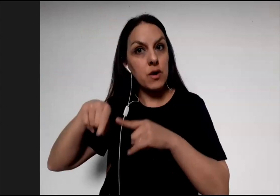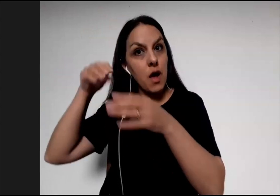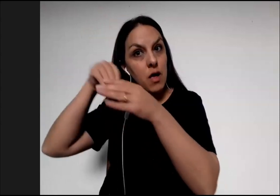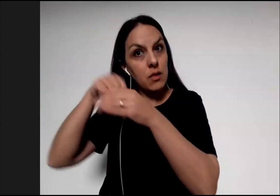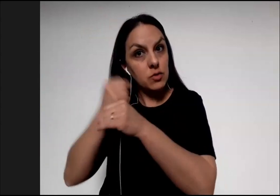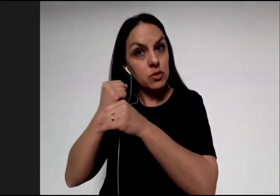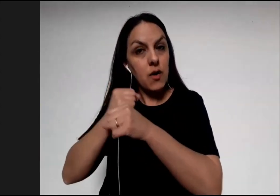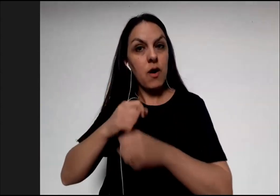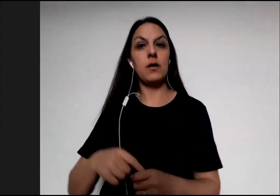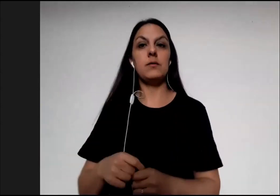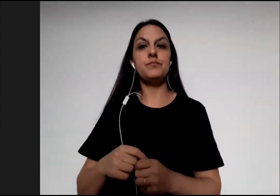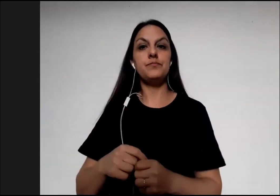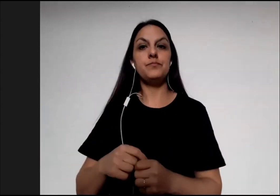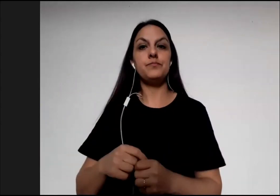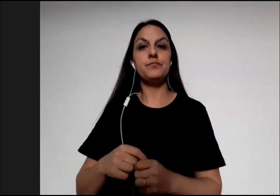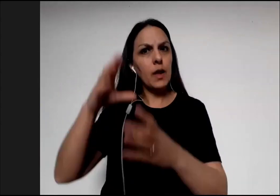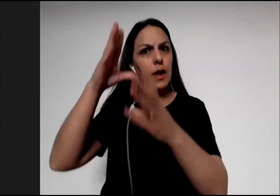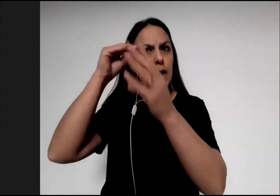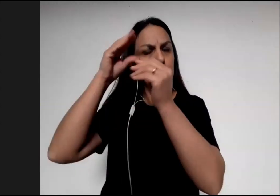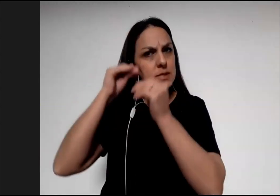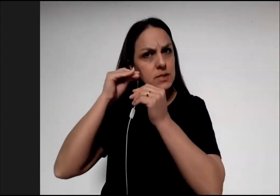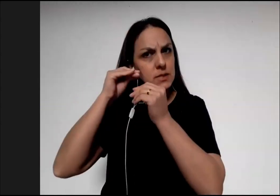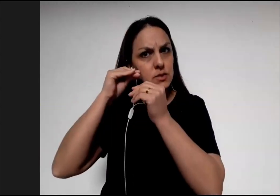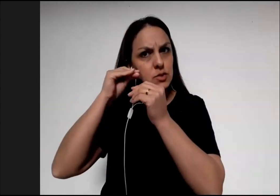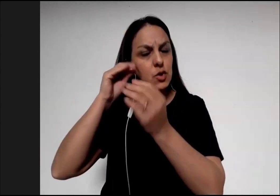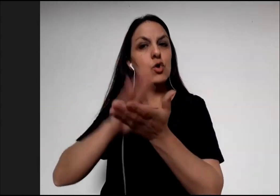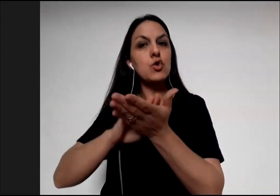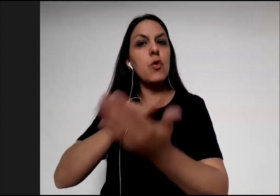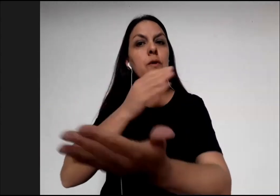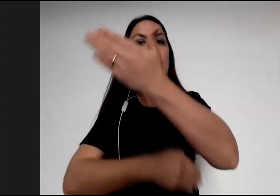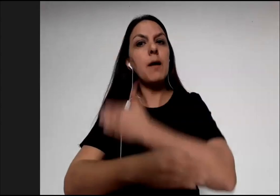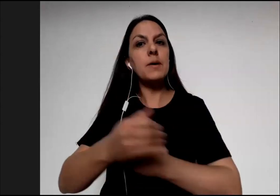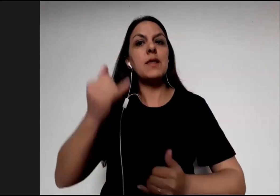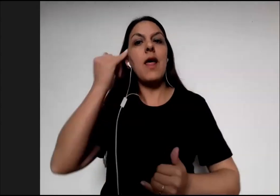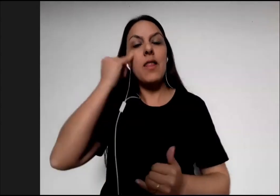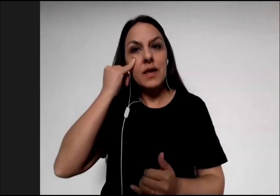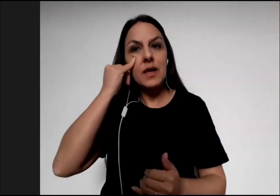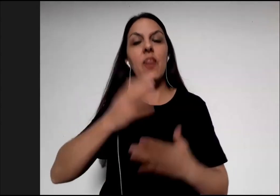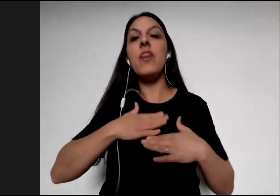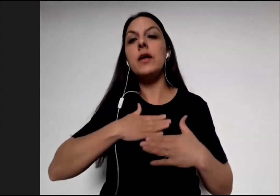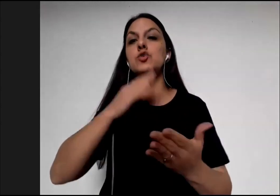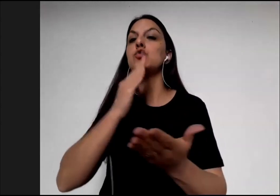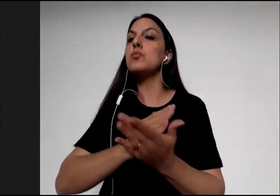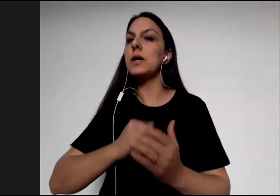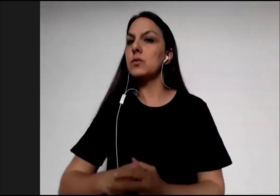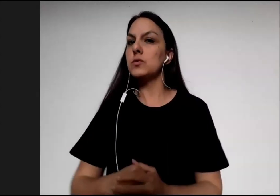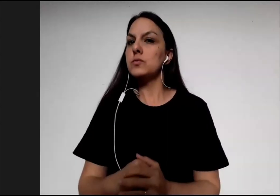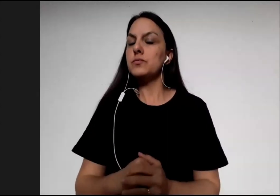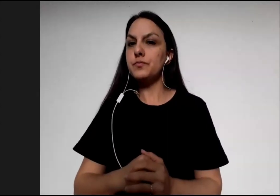profundización en discapacidad y derechos humanos con perspectiva de infancia, géneros y adultos mayores.